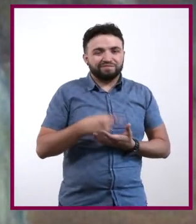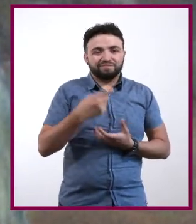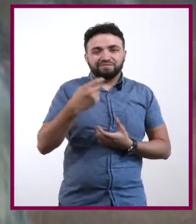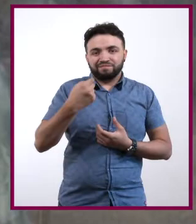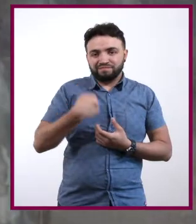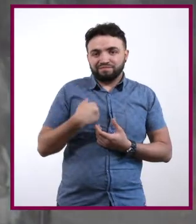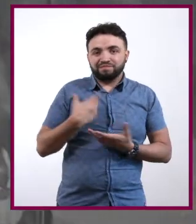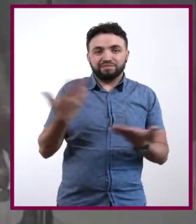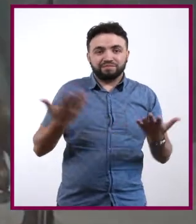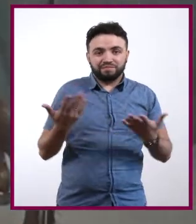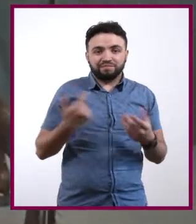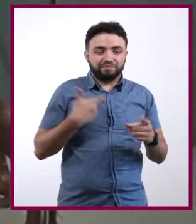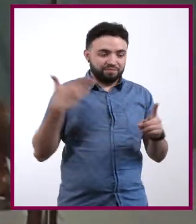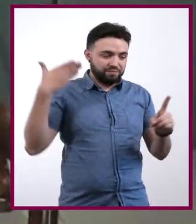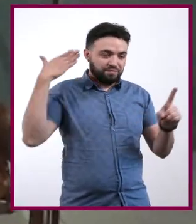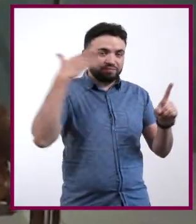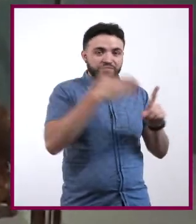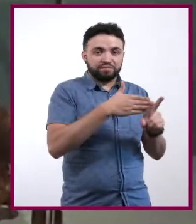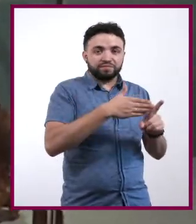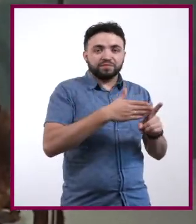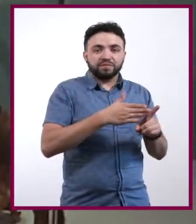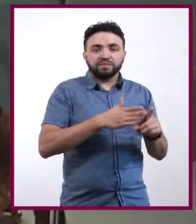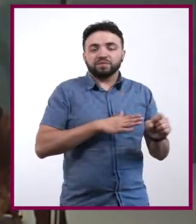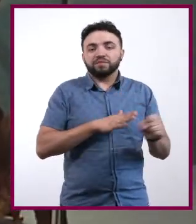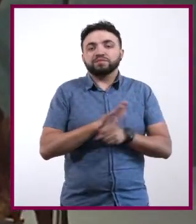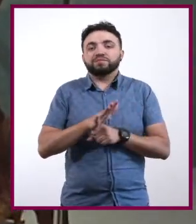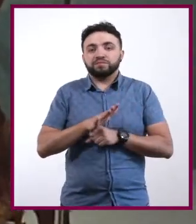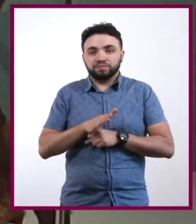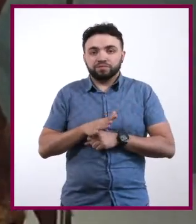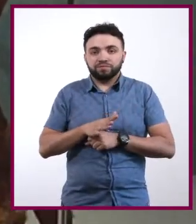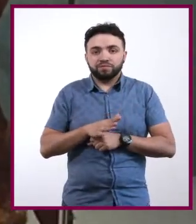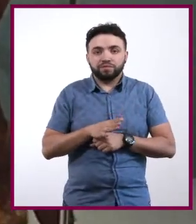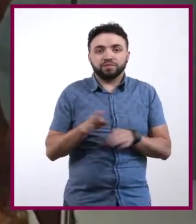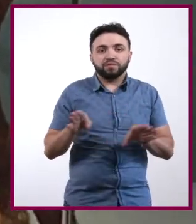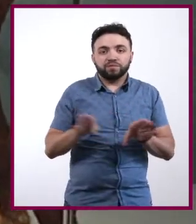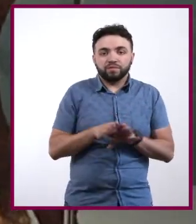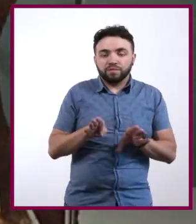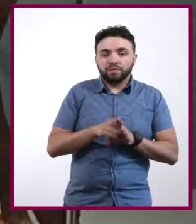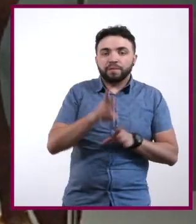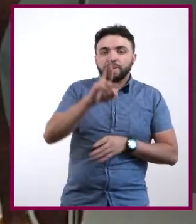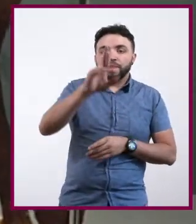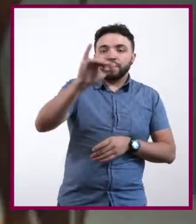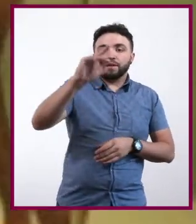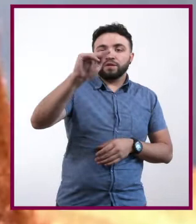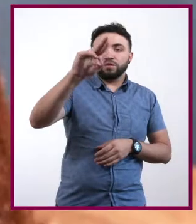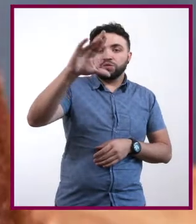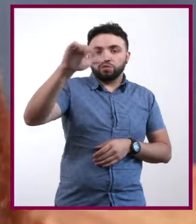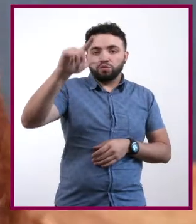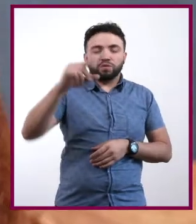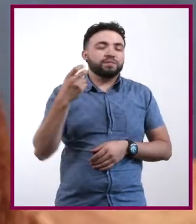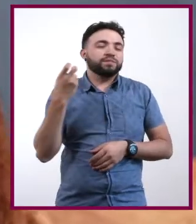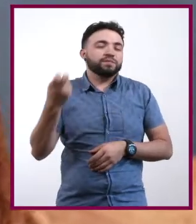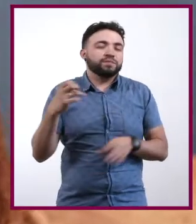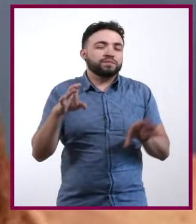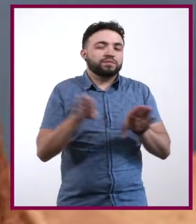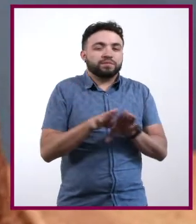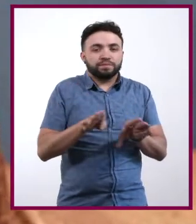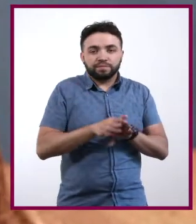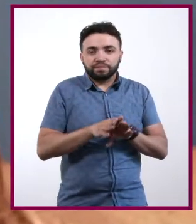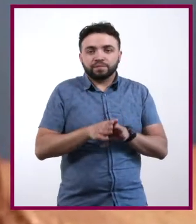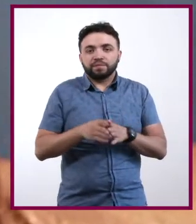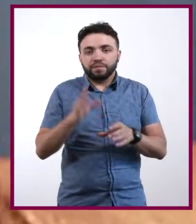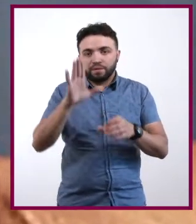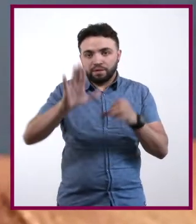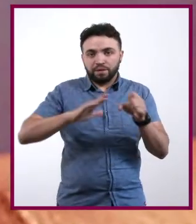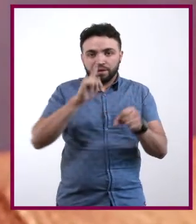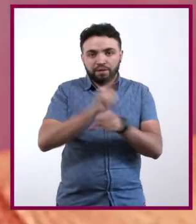en la parte que tiene que ver con el ritual, ¿no? Es decir, este papel que el animalito tiene